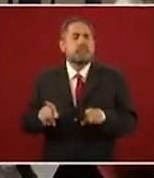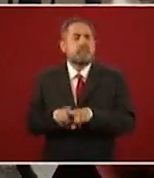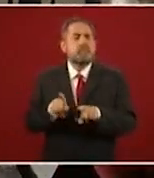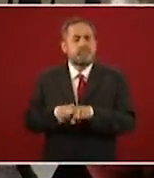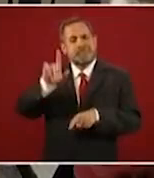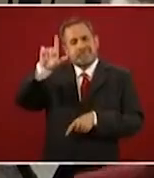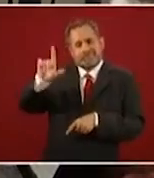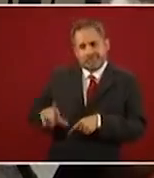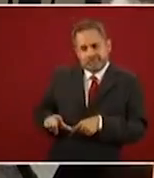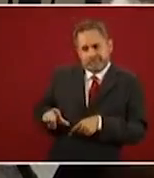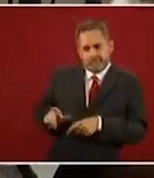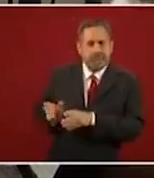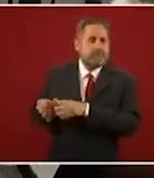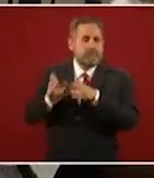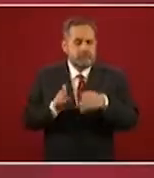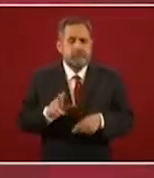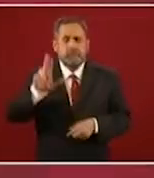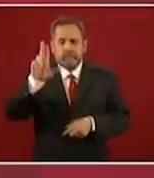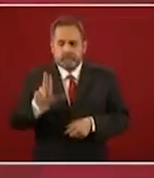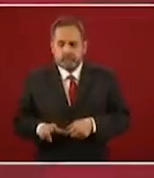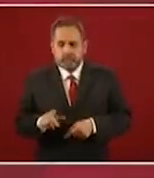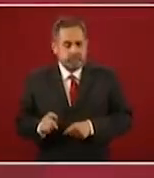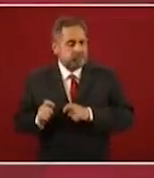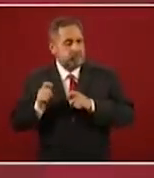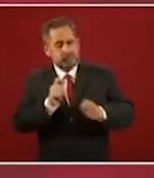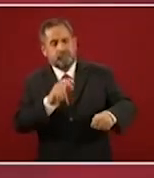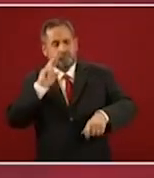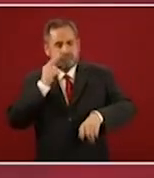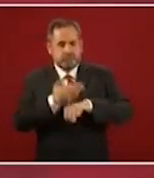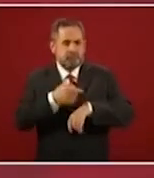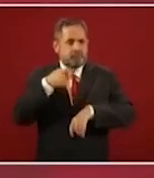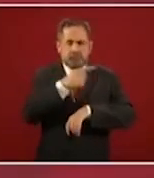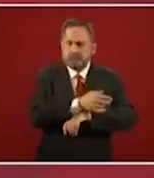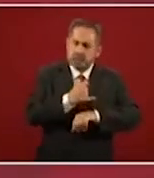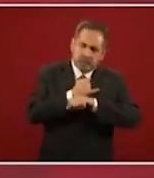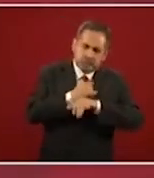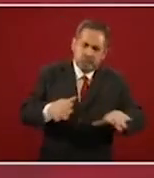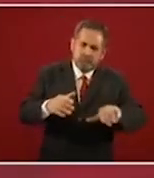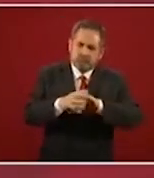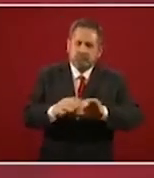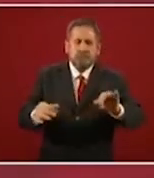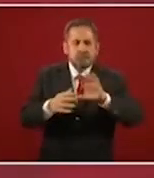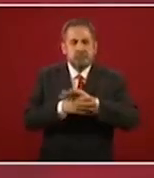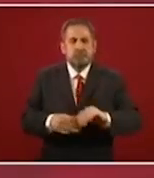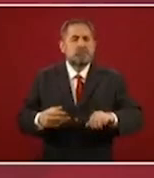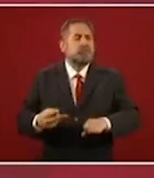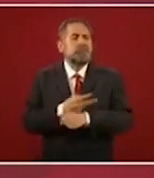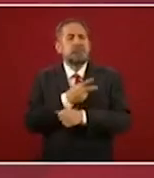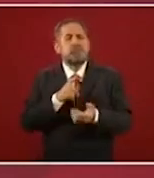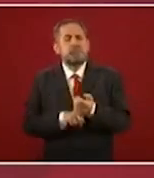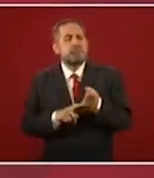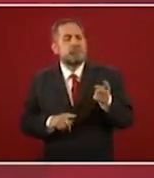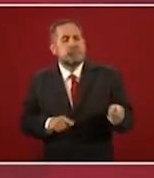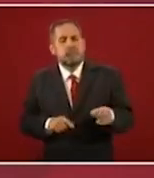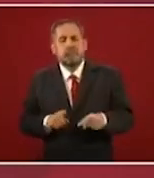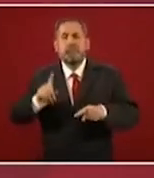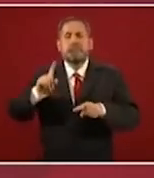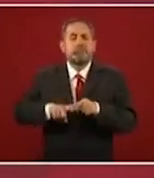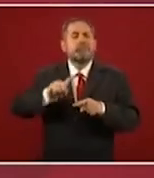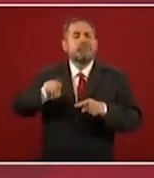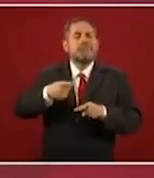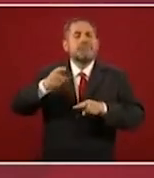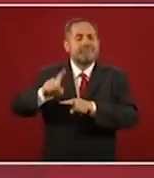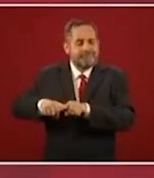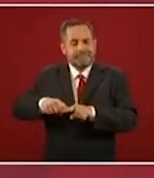es el encargado de transmitir lo relacionado con quién es quién en los